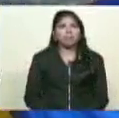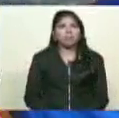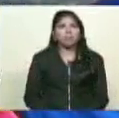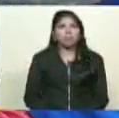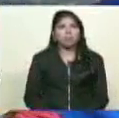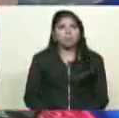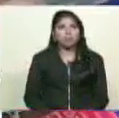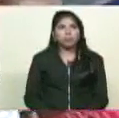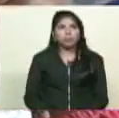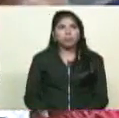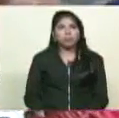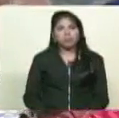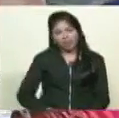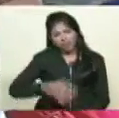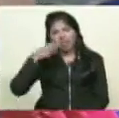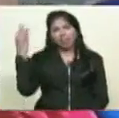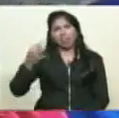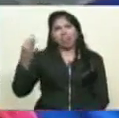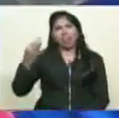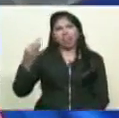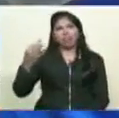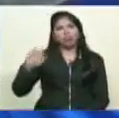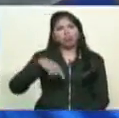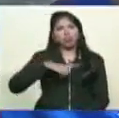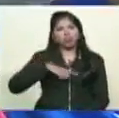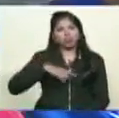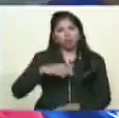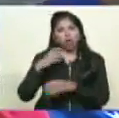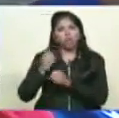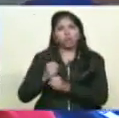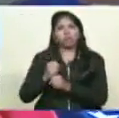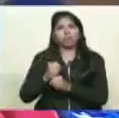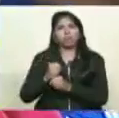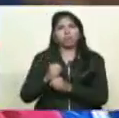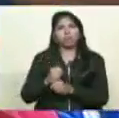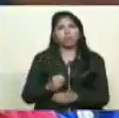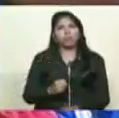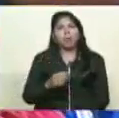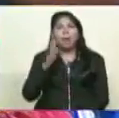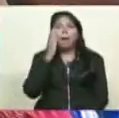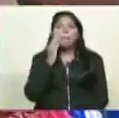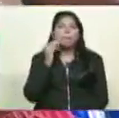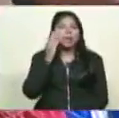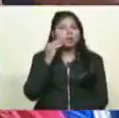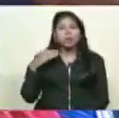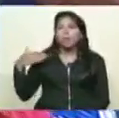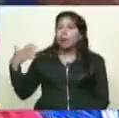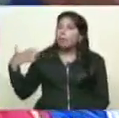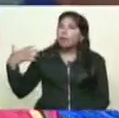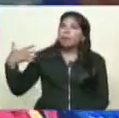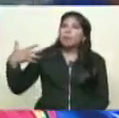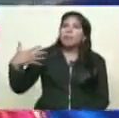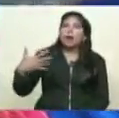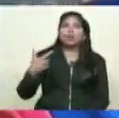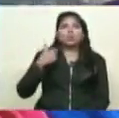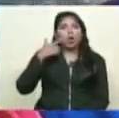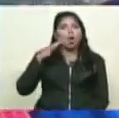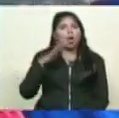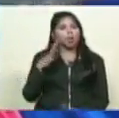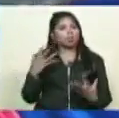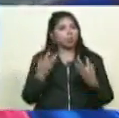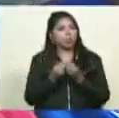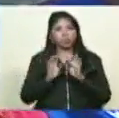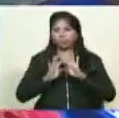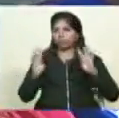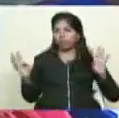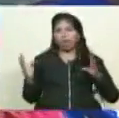Presidente, de verdad, nosotros estamos convencidos, presidente. Son experiencias vividas. Yo creo que mis compañeros estamos